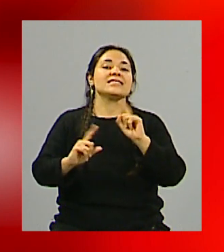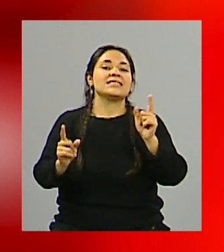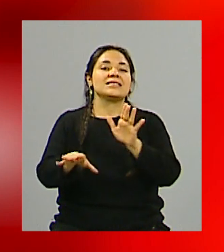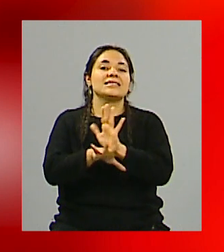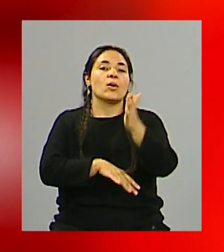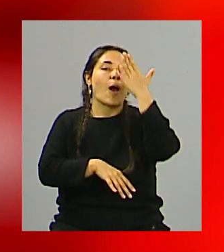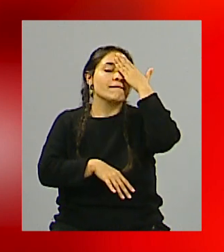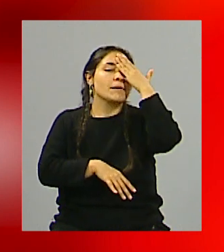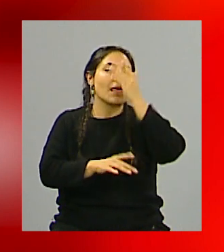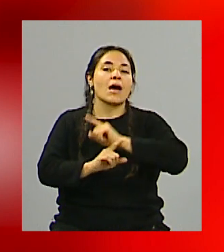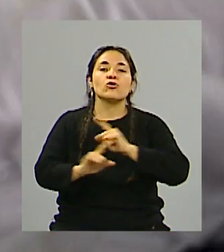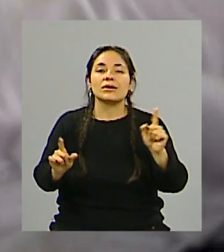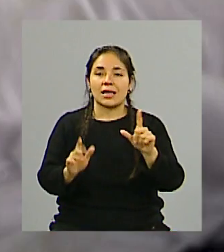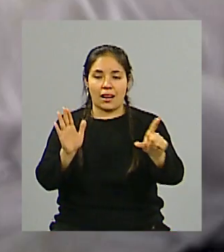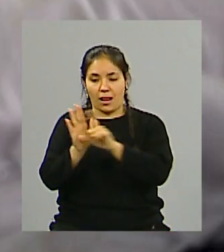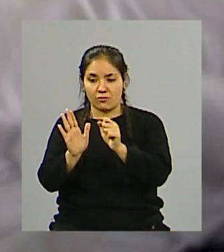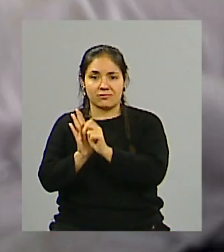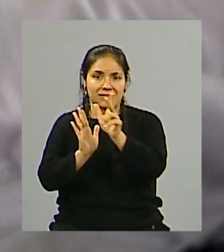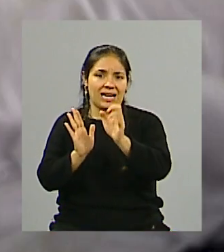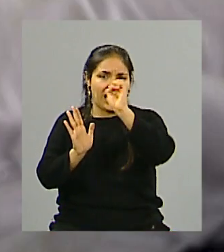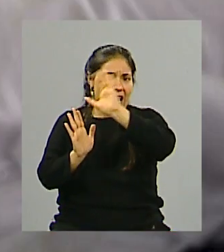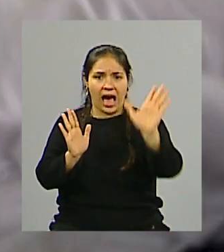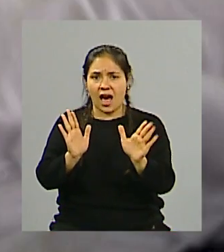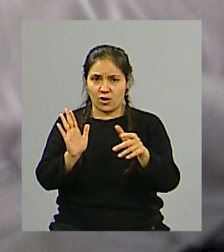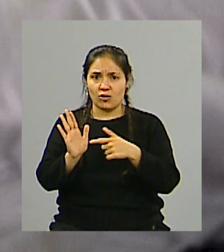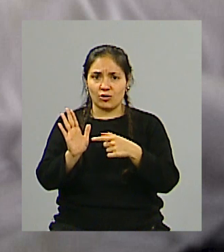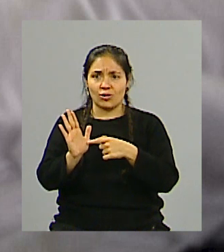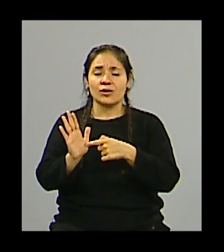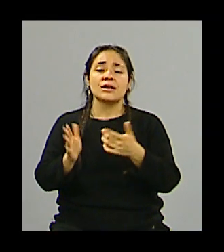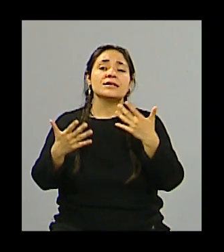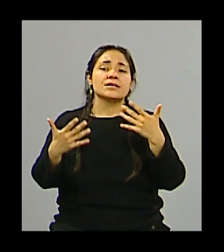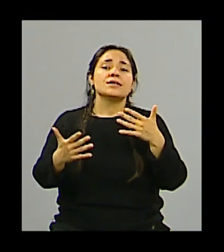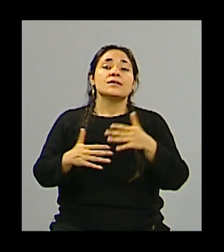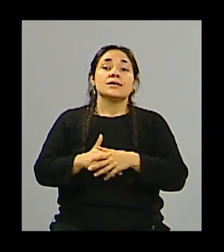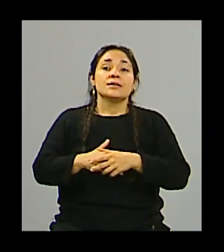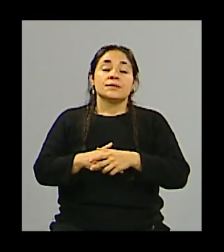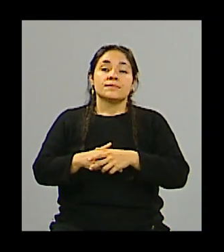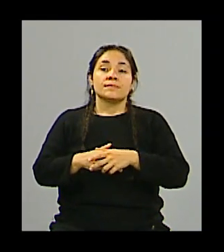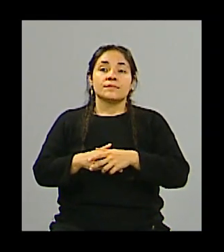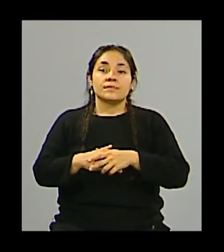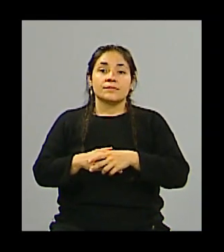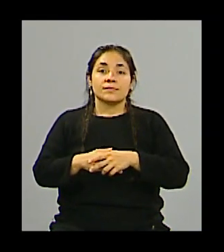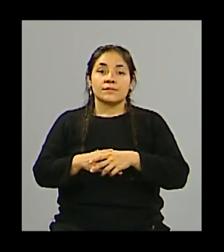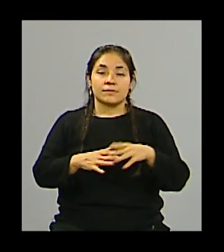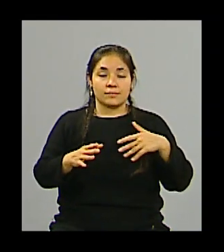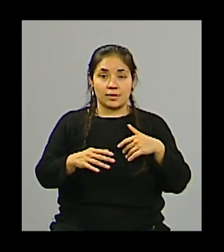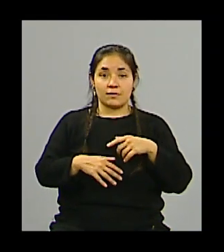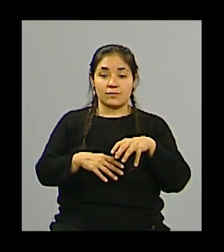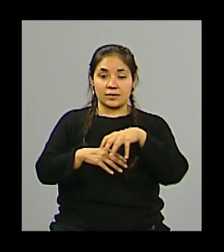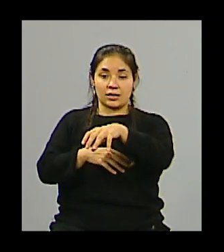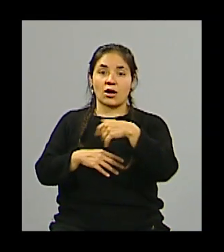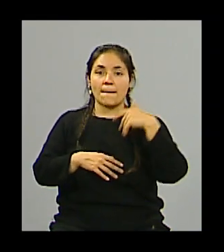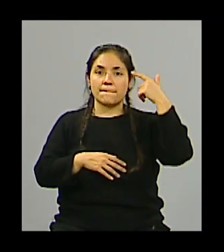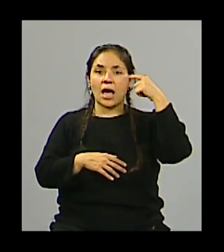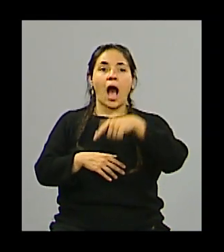enfermedad, ¿sí? Por eso la ley lo dice claramente. Entonces, ahí, digamos, ya cuando el sector lo piensa como